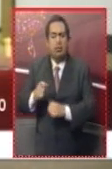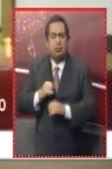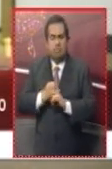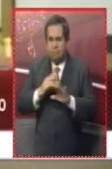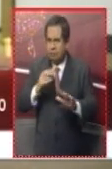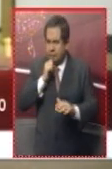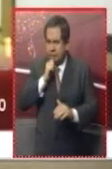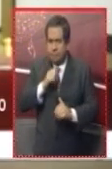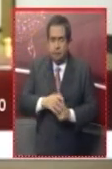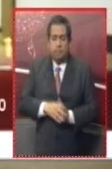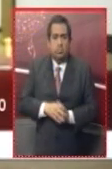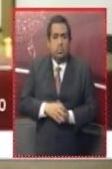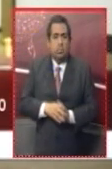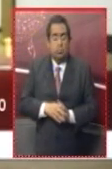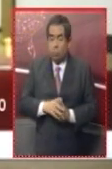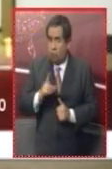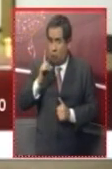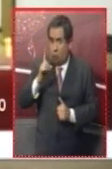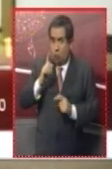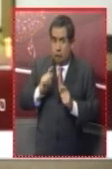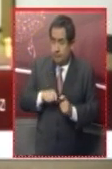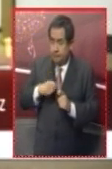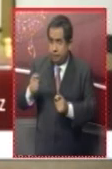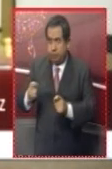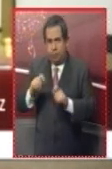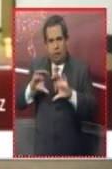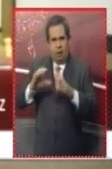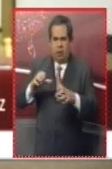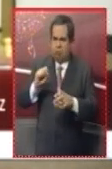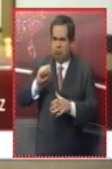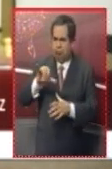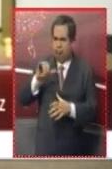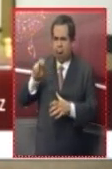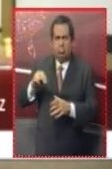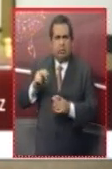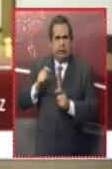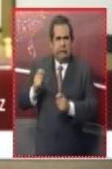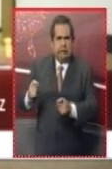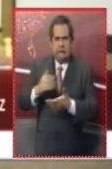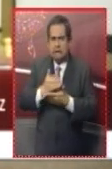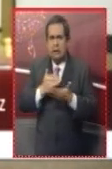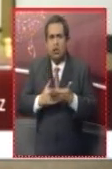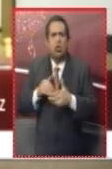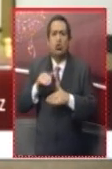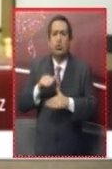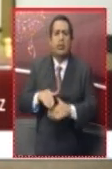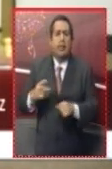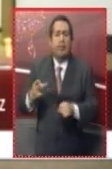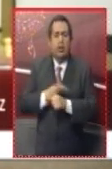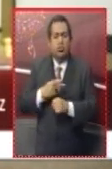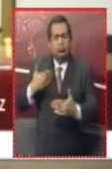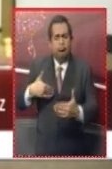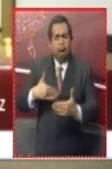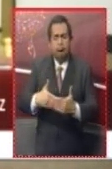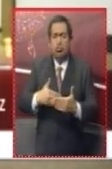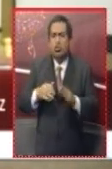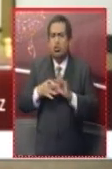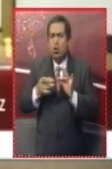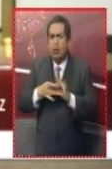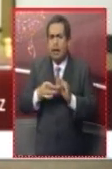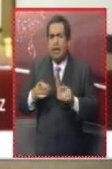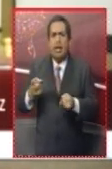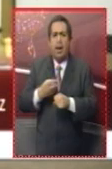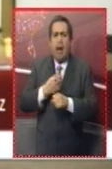Uno de los temas que fue turnado al Pleno de la Suprema Corte en los últimos días es el relativo a los expedientes de revisión de